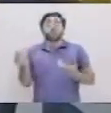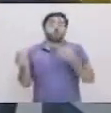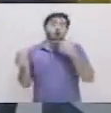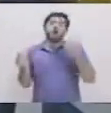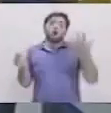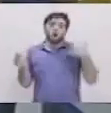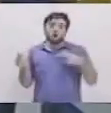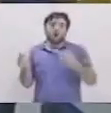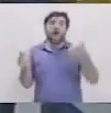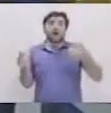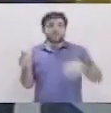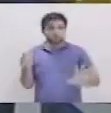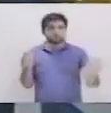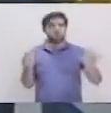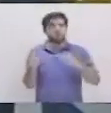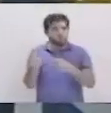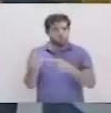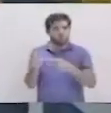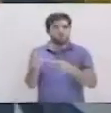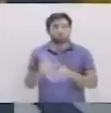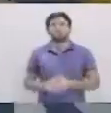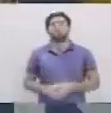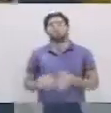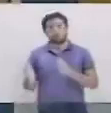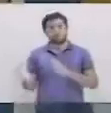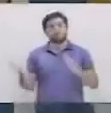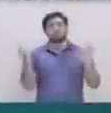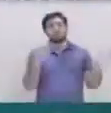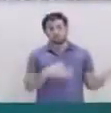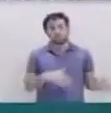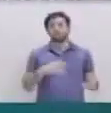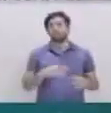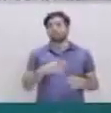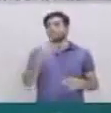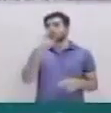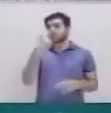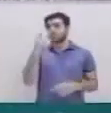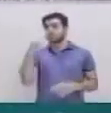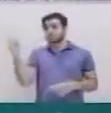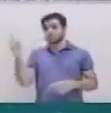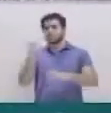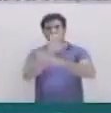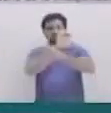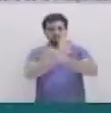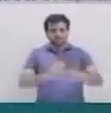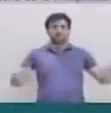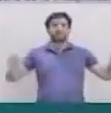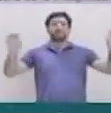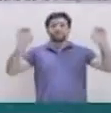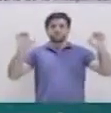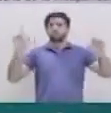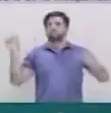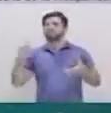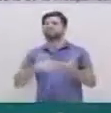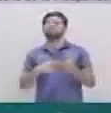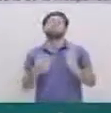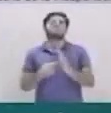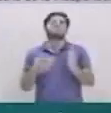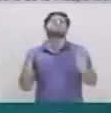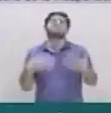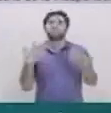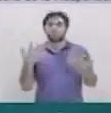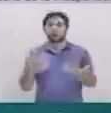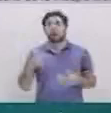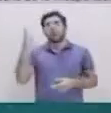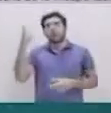que no todas las personas conocen de nuestro país. Claro. ¿Te recuerdas que hablamos que este símbolo fue creado para conmemorar los 50 años